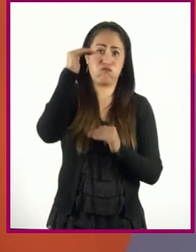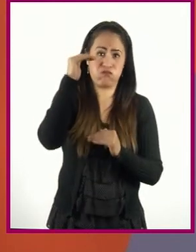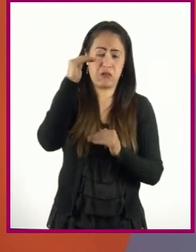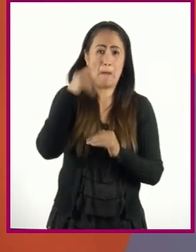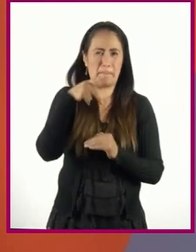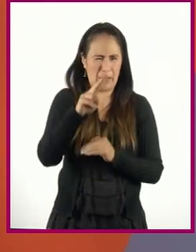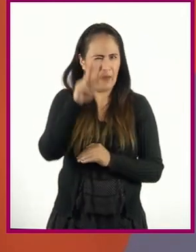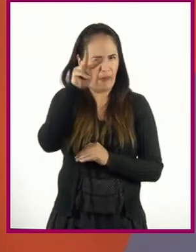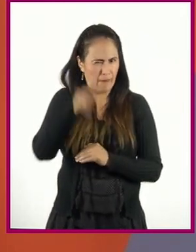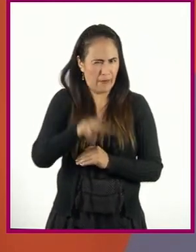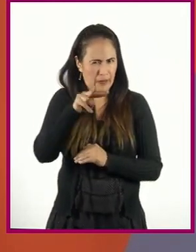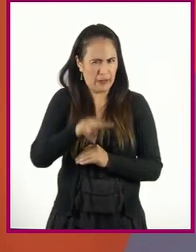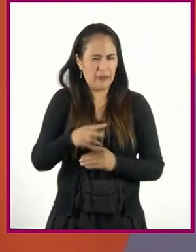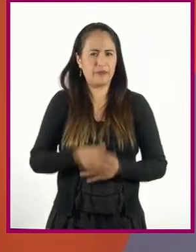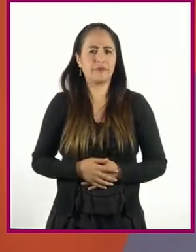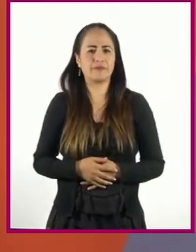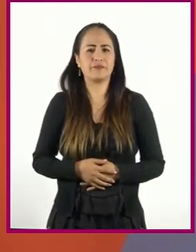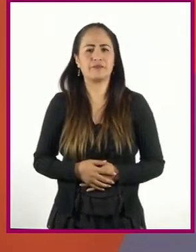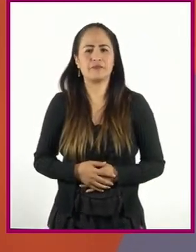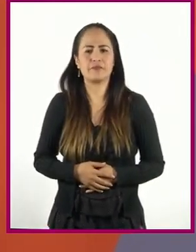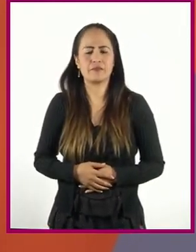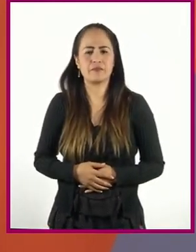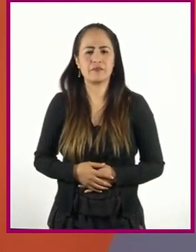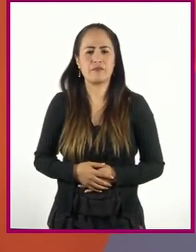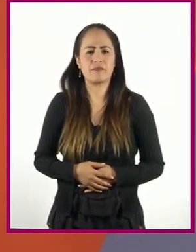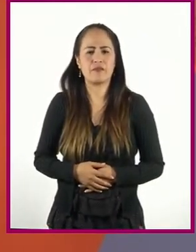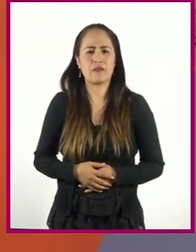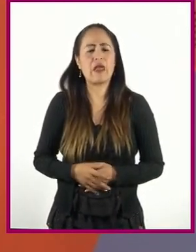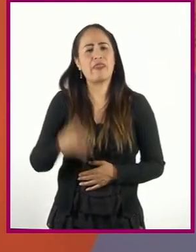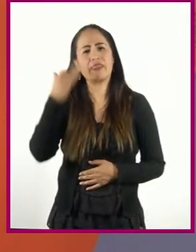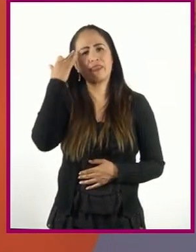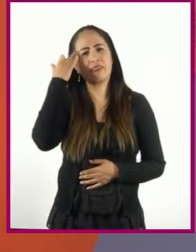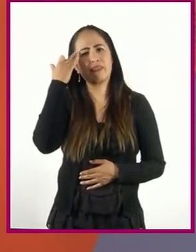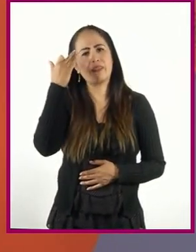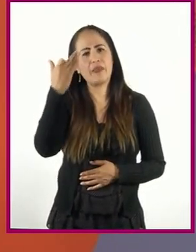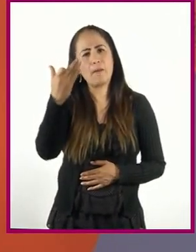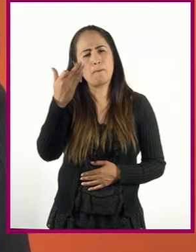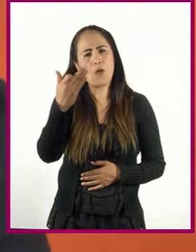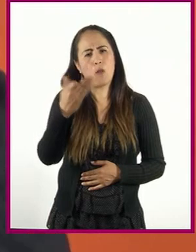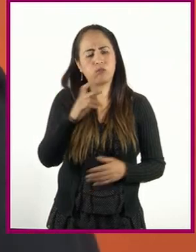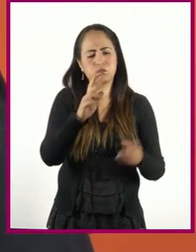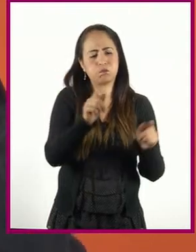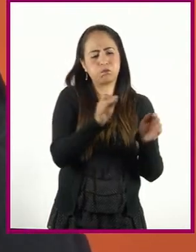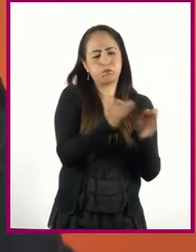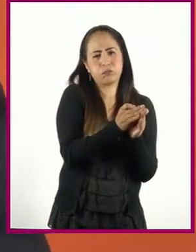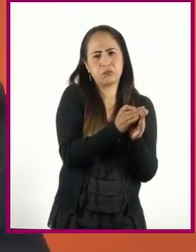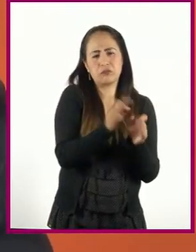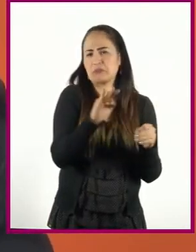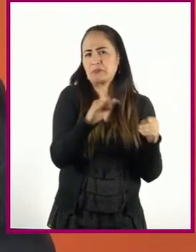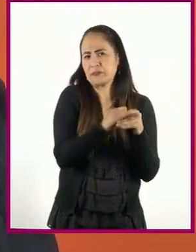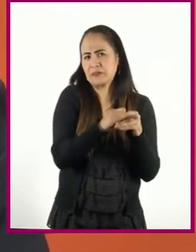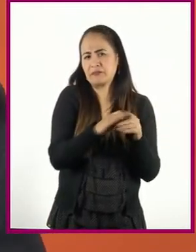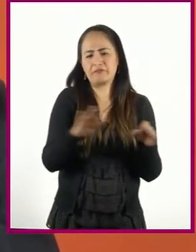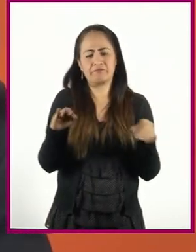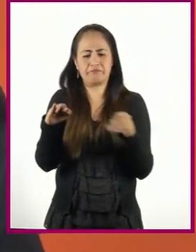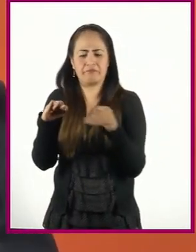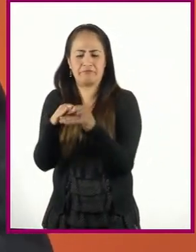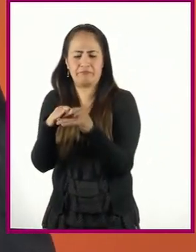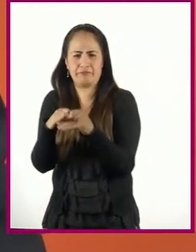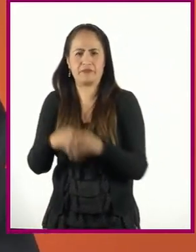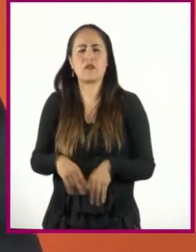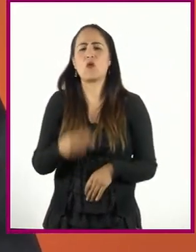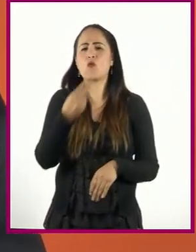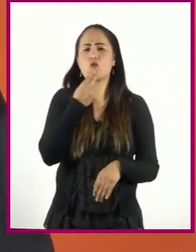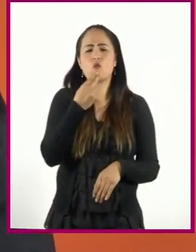alto, ya que solo se utiliza por pocos minutos cada vez, lo que hace que su uso